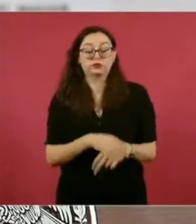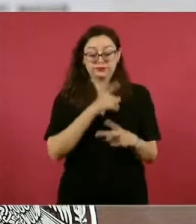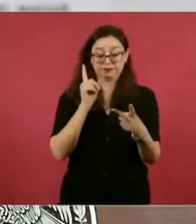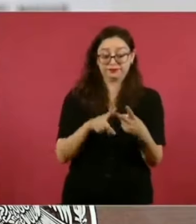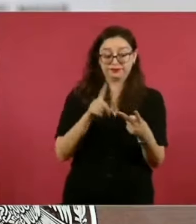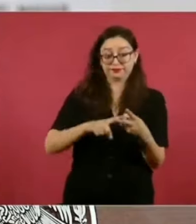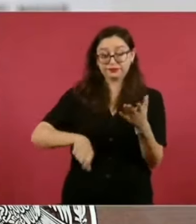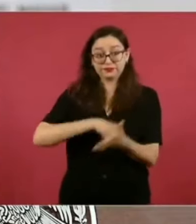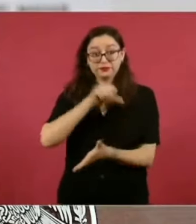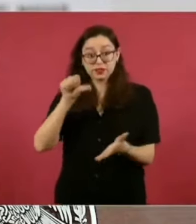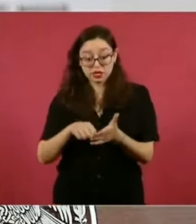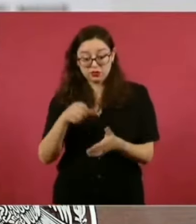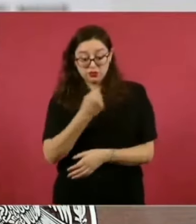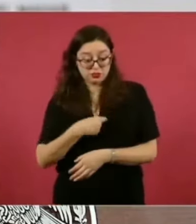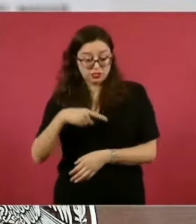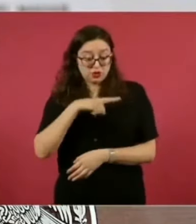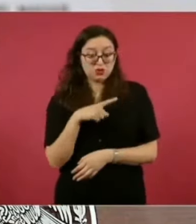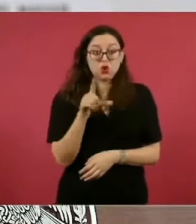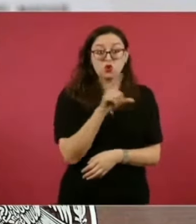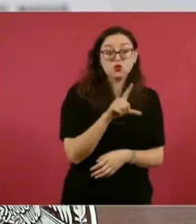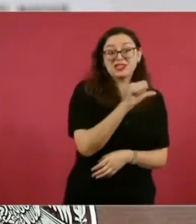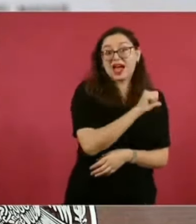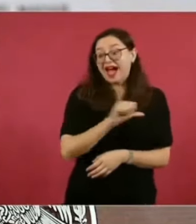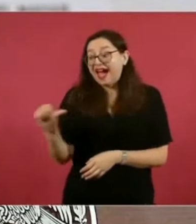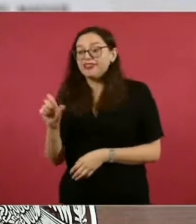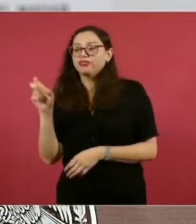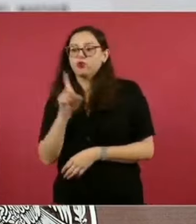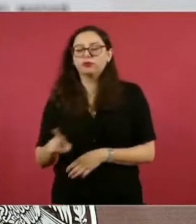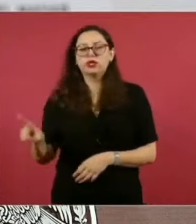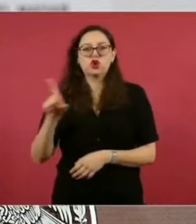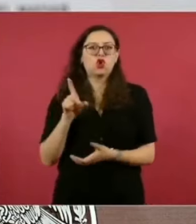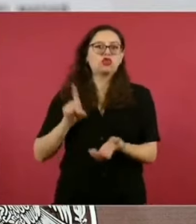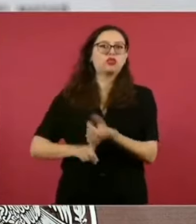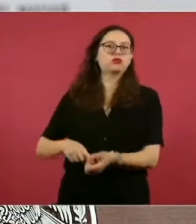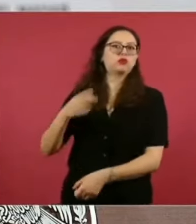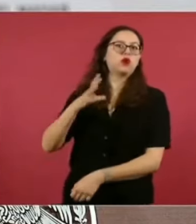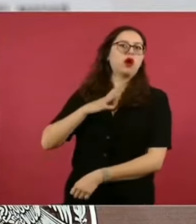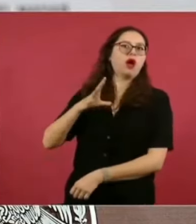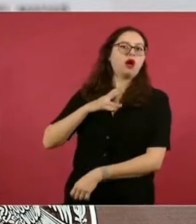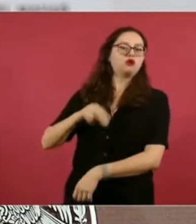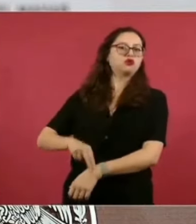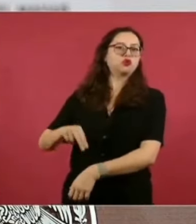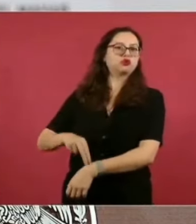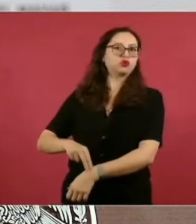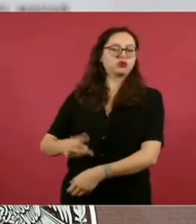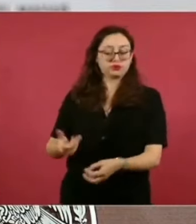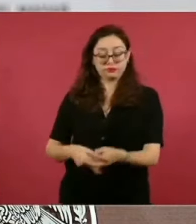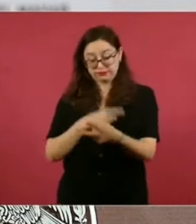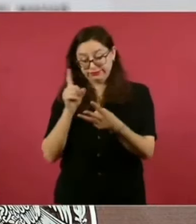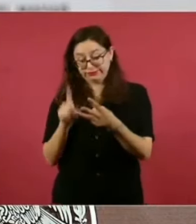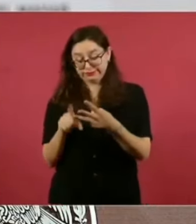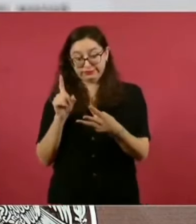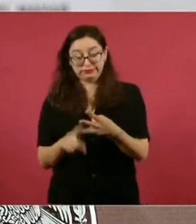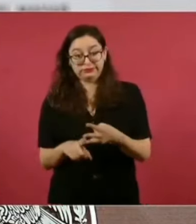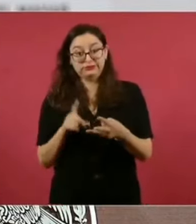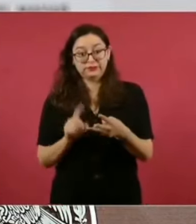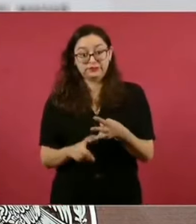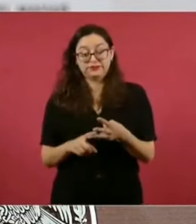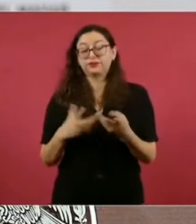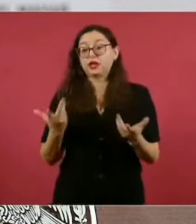domingo. Este es un hito en el poder hacerlo. Y finalmente, la clínica es nuestra, que tiene un